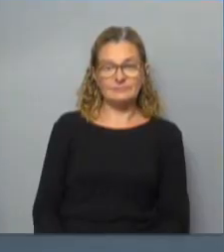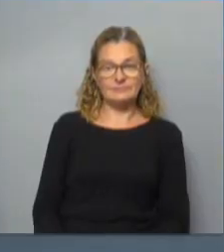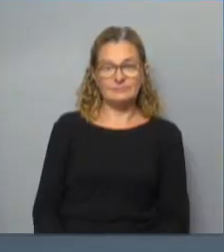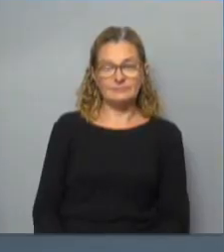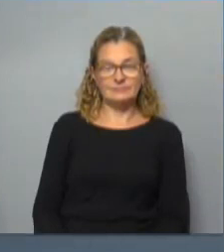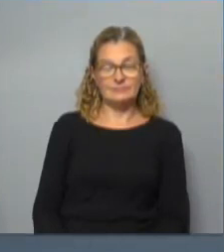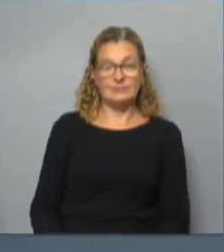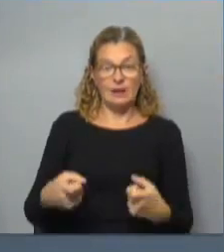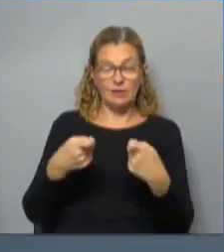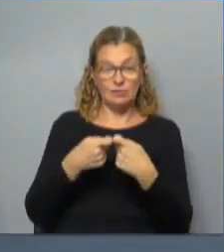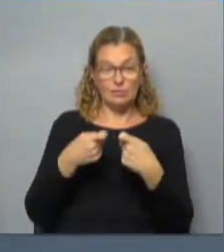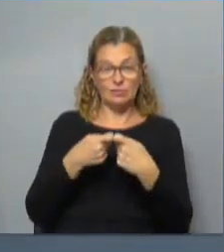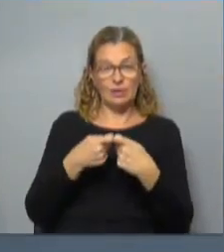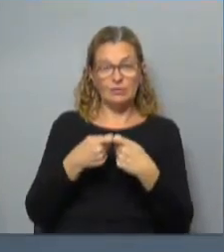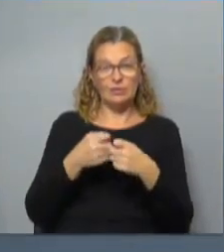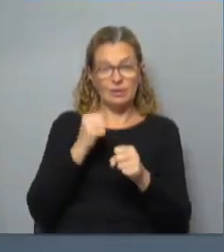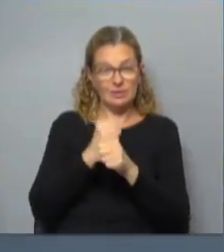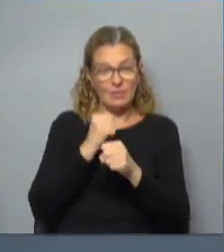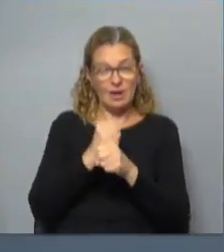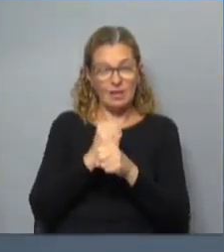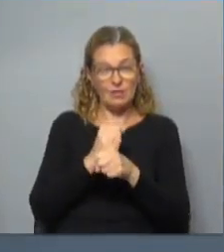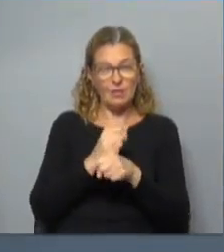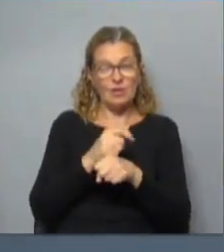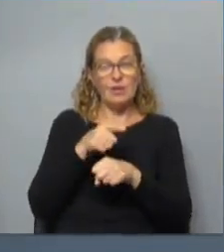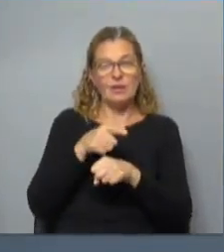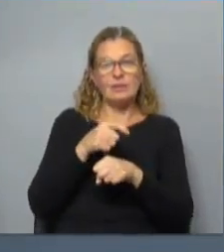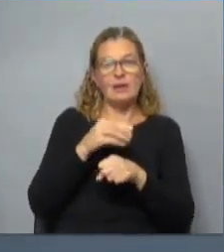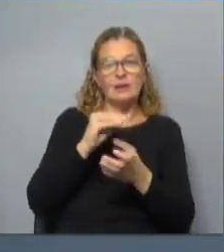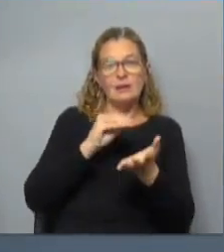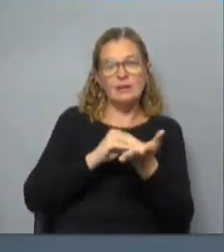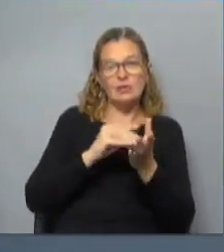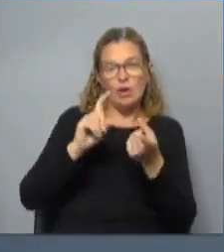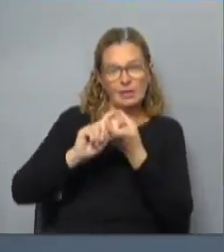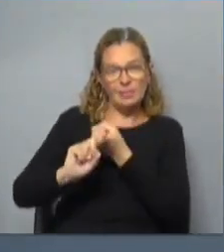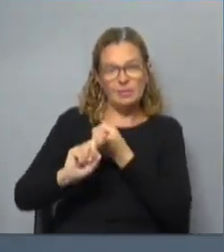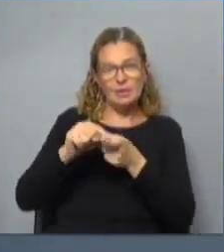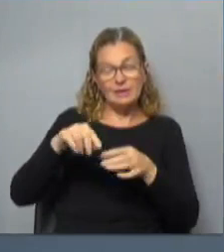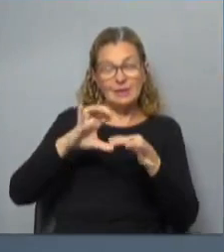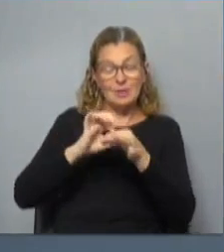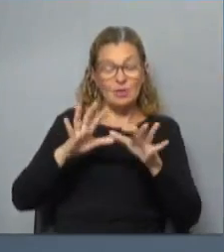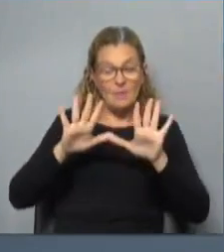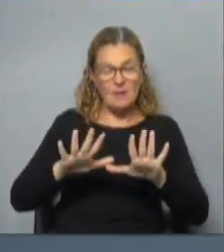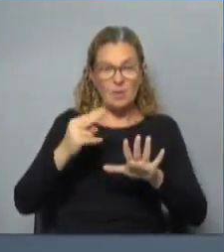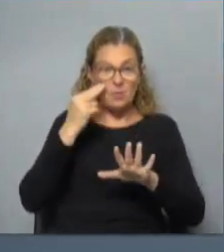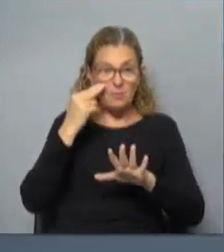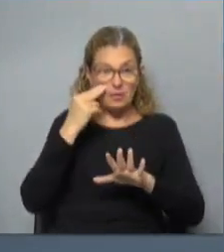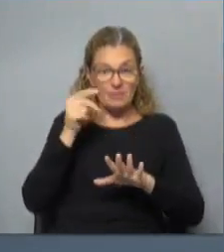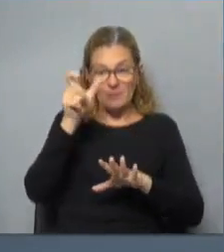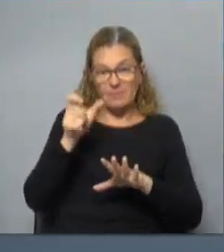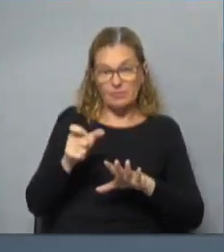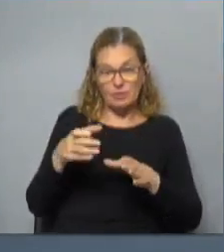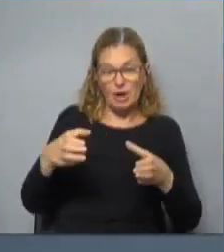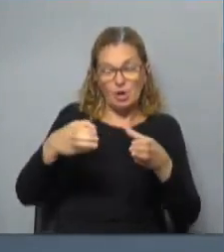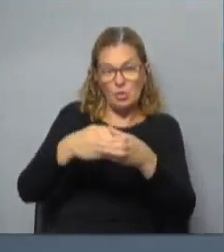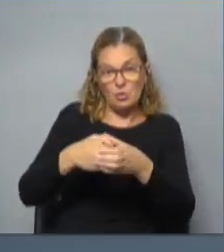y la asociación de funcionarios del registro civil se declaró en conflicto este miércoles habrá paro justamente de las personas agremiadas